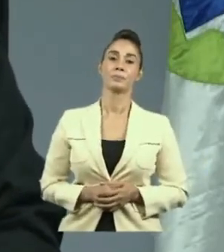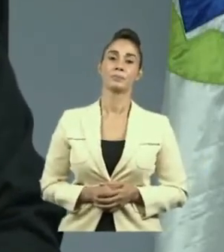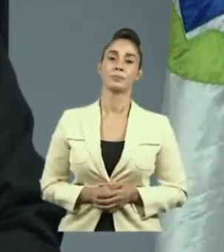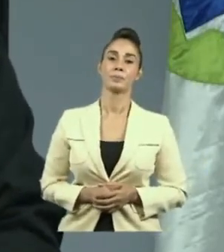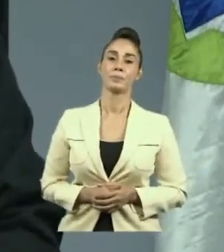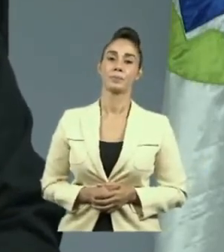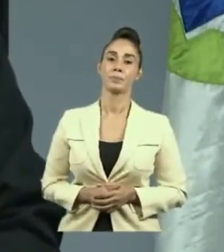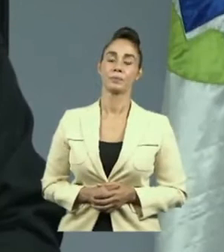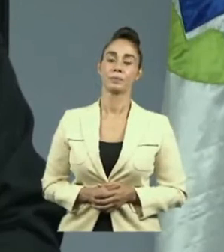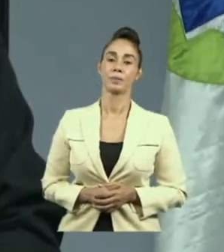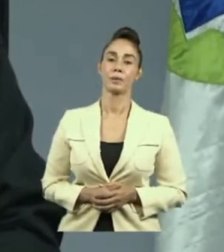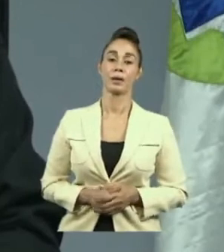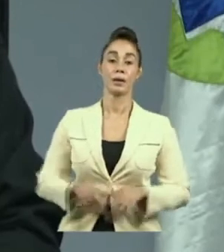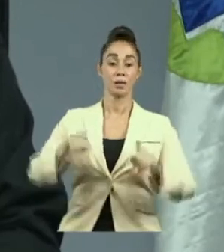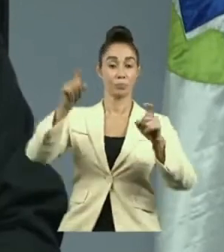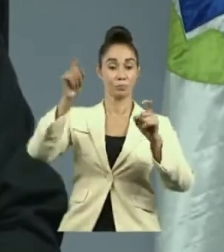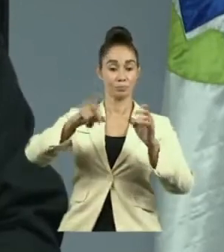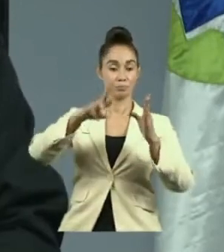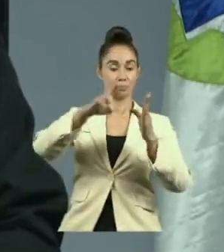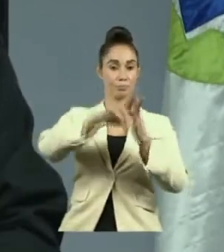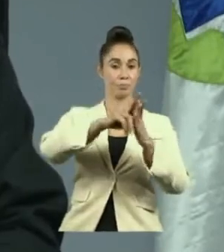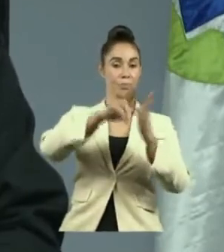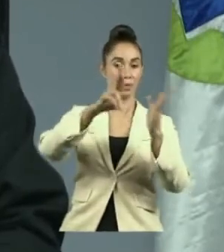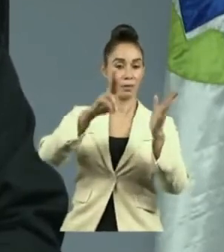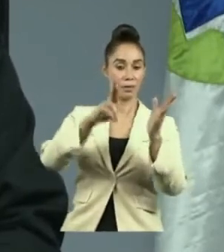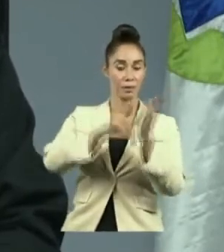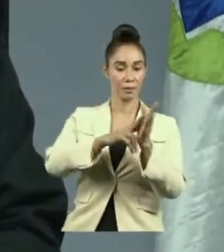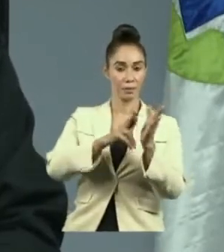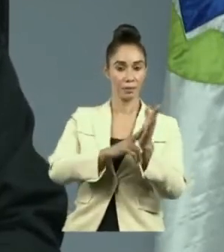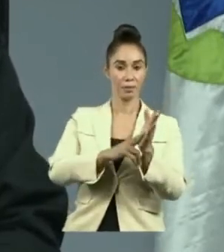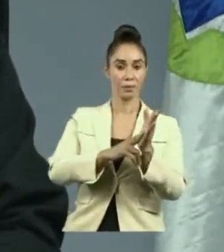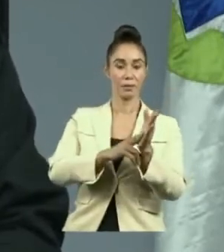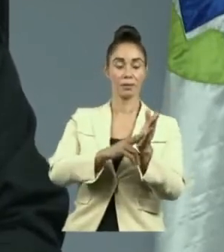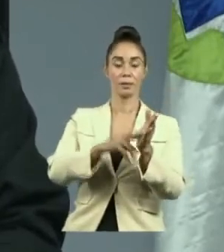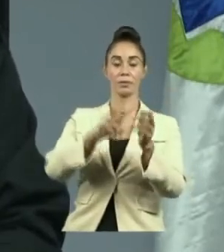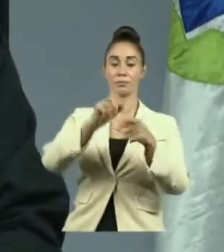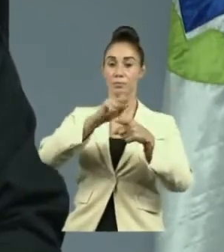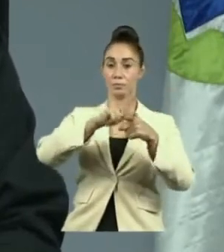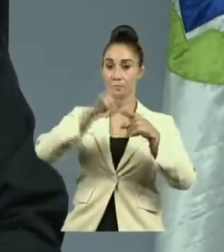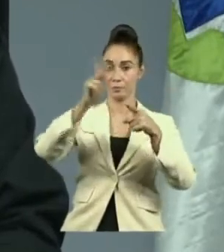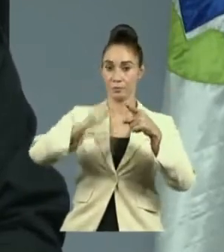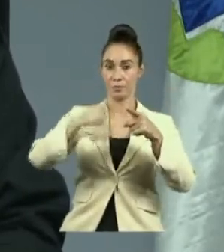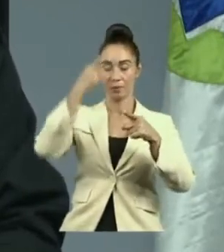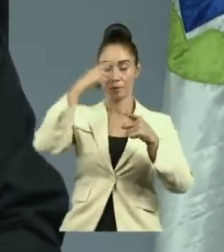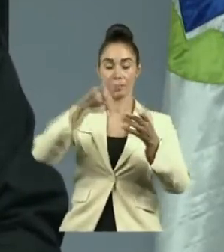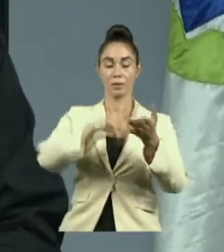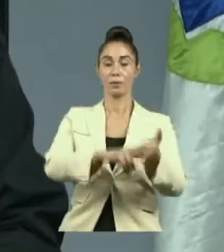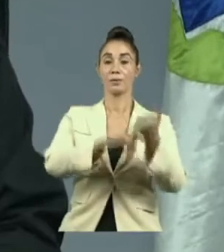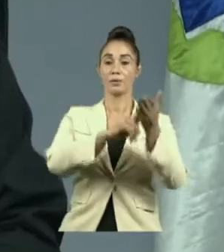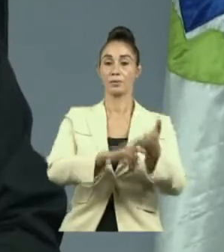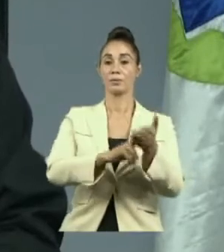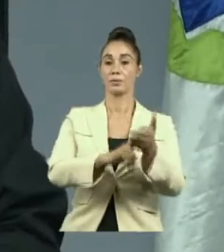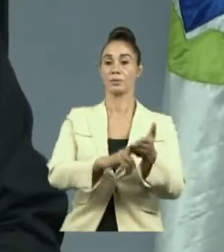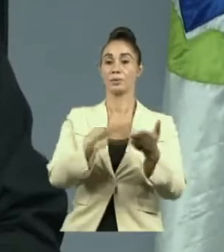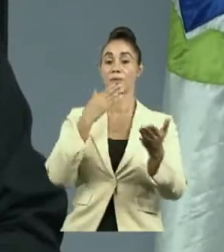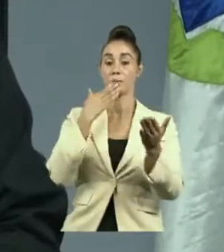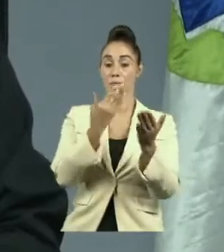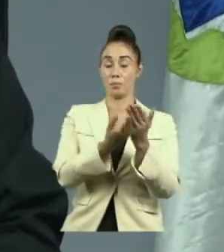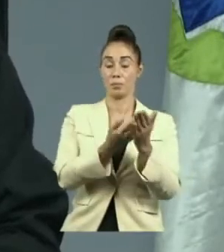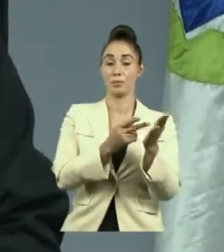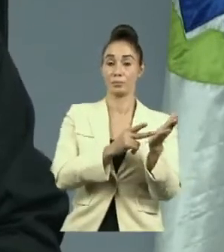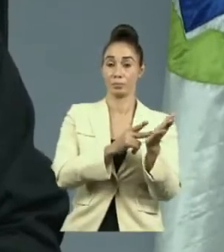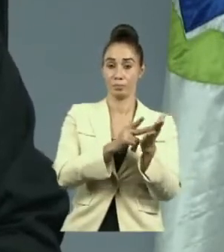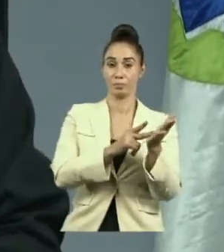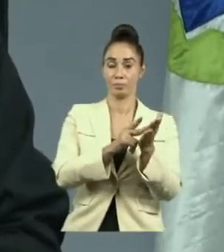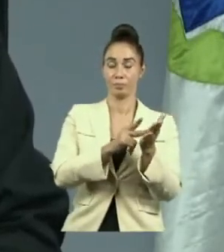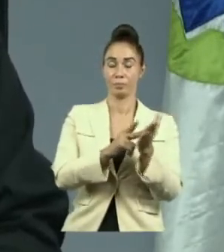y los criterios establecidos para que los resultados obtenidos pues sean exactamente lo que buscamos y